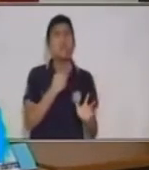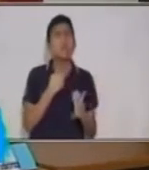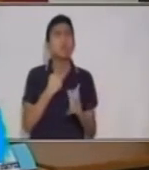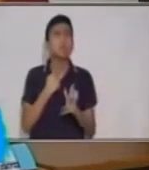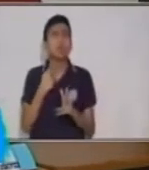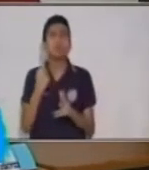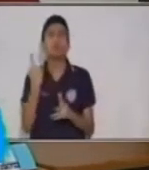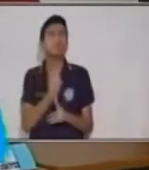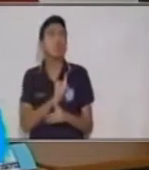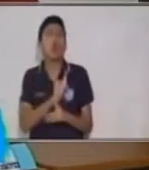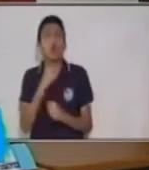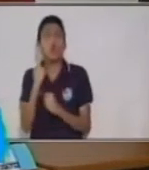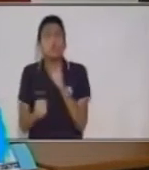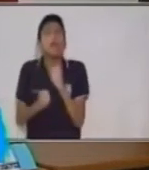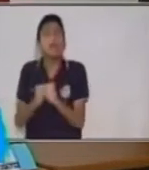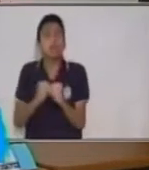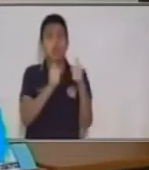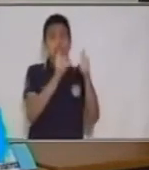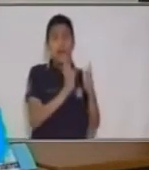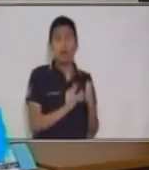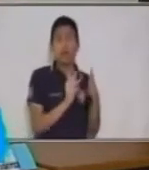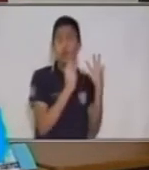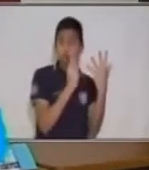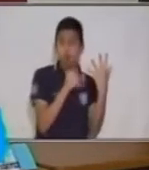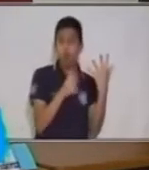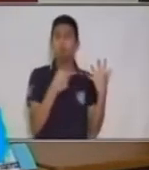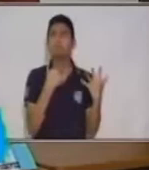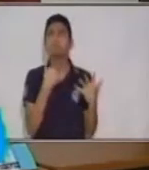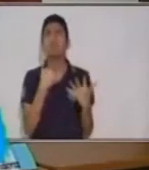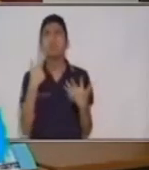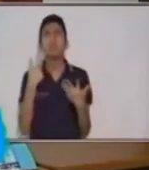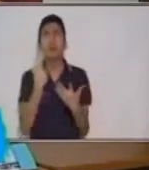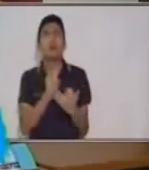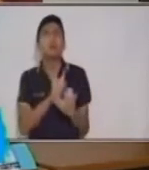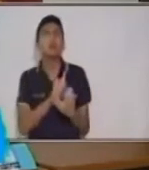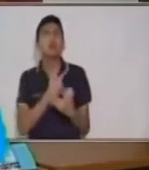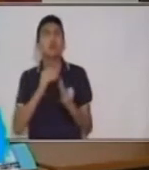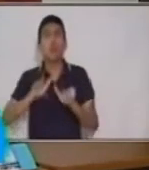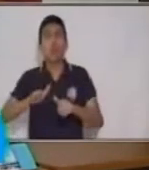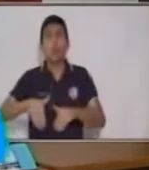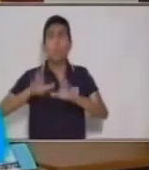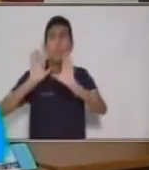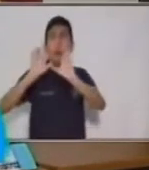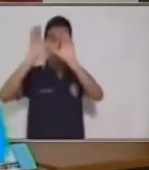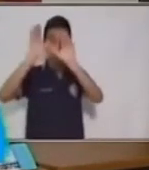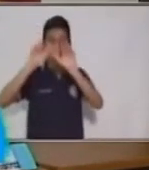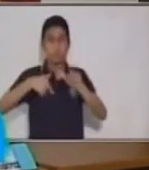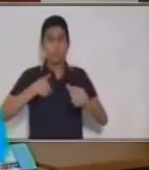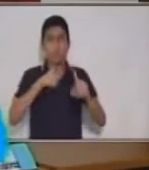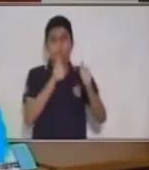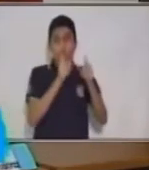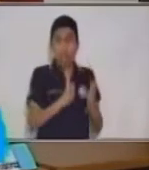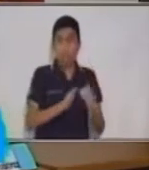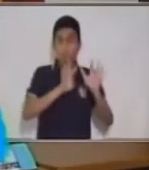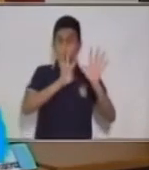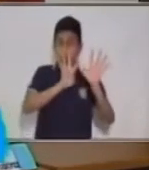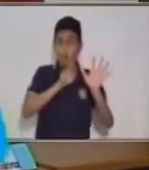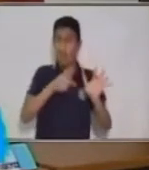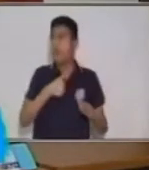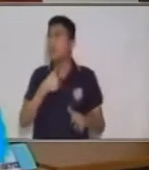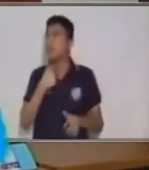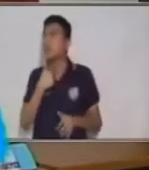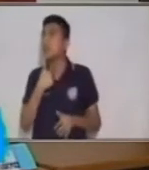gusta solo la maratón. El 8. Le gusta solo el baloncesto. ¿Y el 9? Ah, le gusta